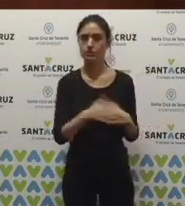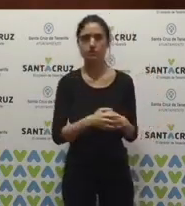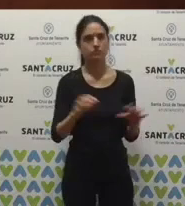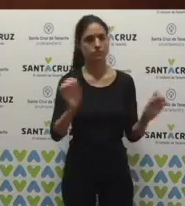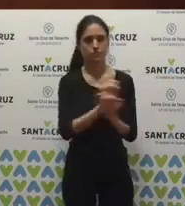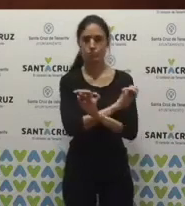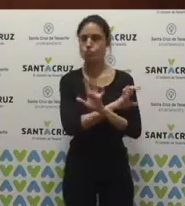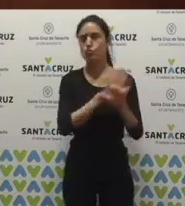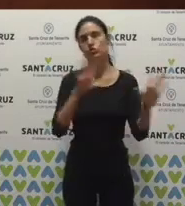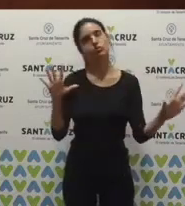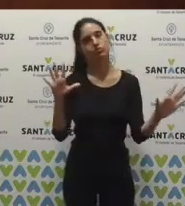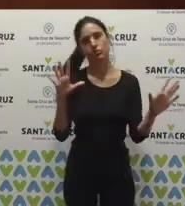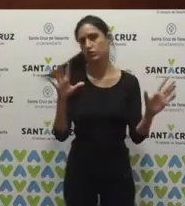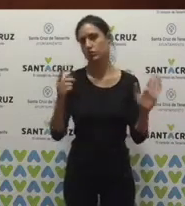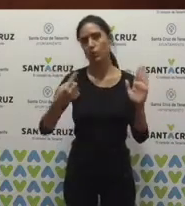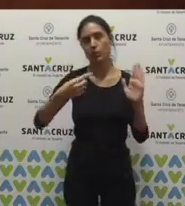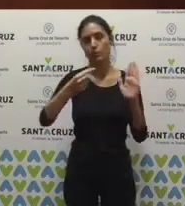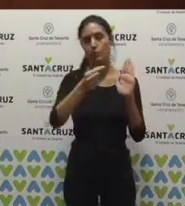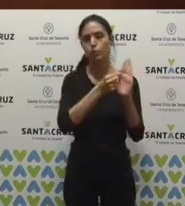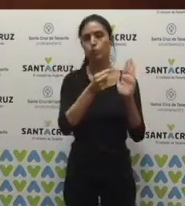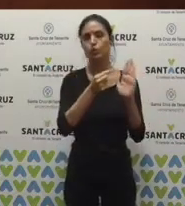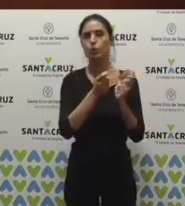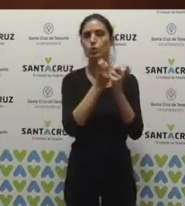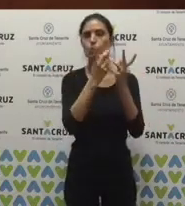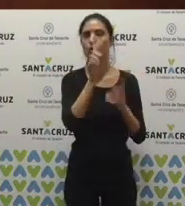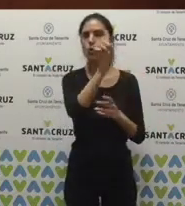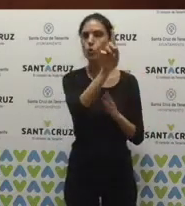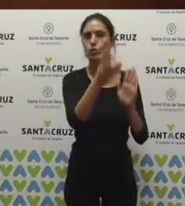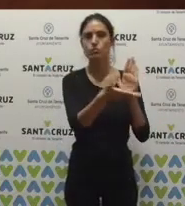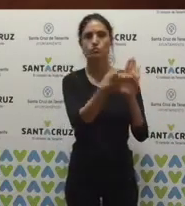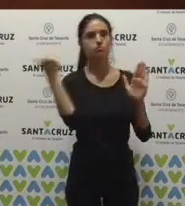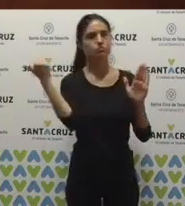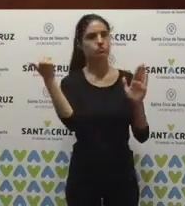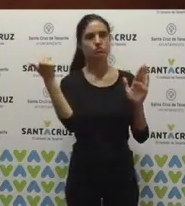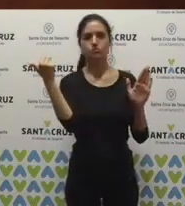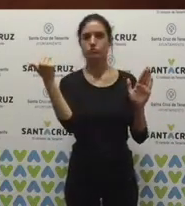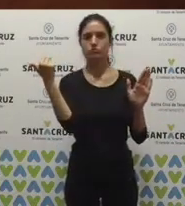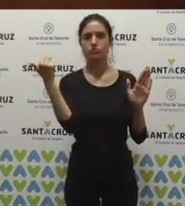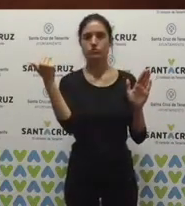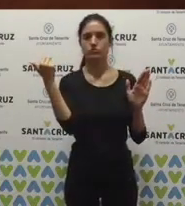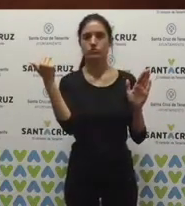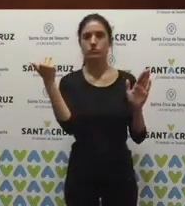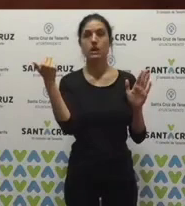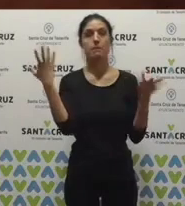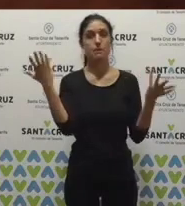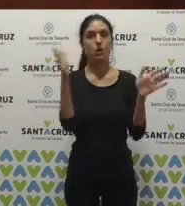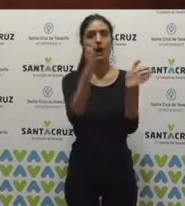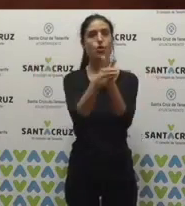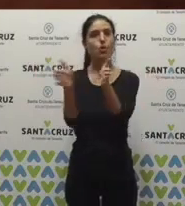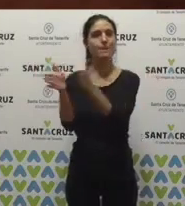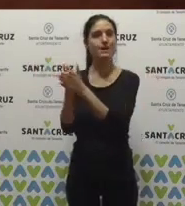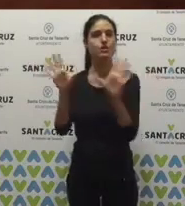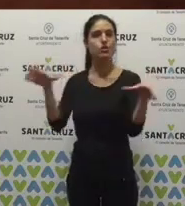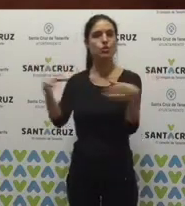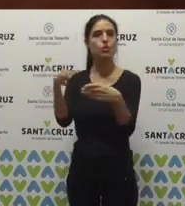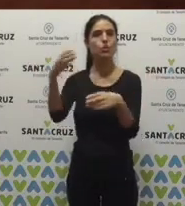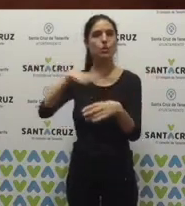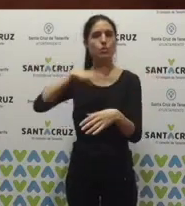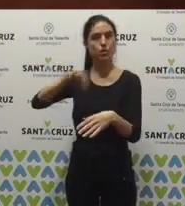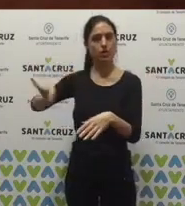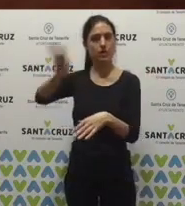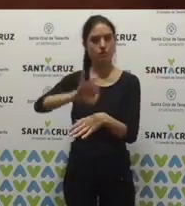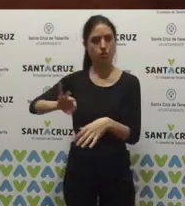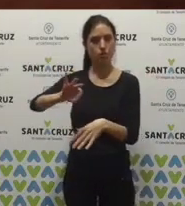supuesto que retiró el punto número uno de usar poderes nacionales con el estado alarma recordándole a nuestros compañeros que podemos que me refiero por ejemplo a